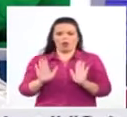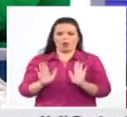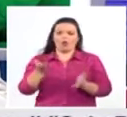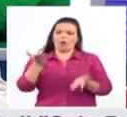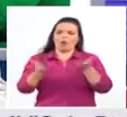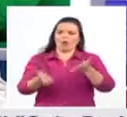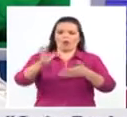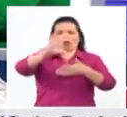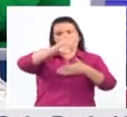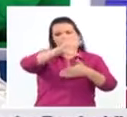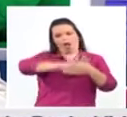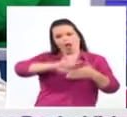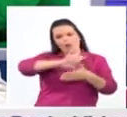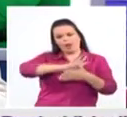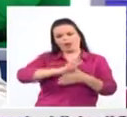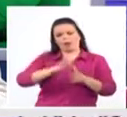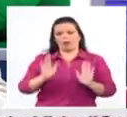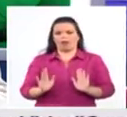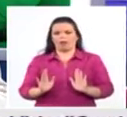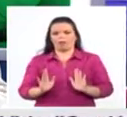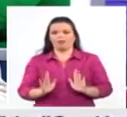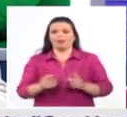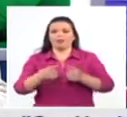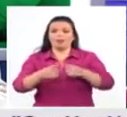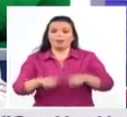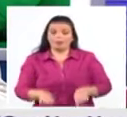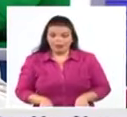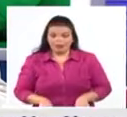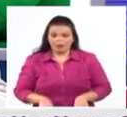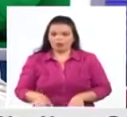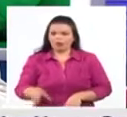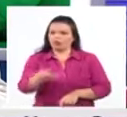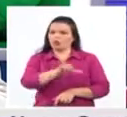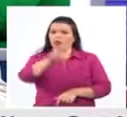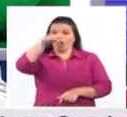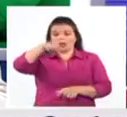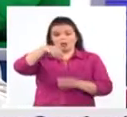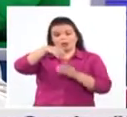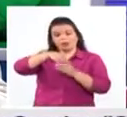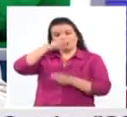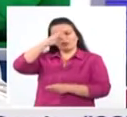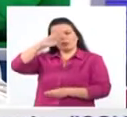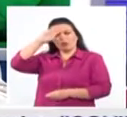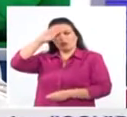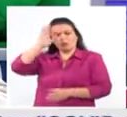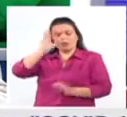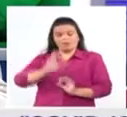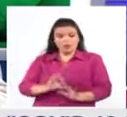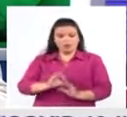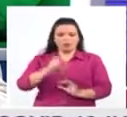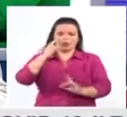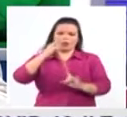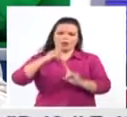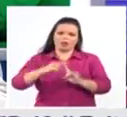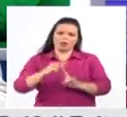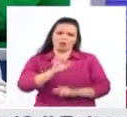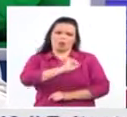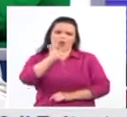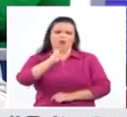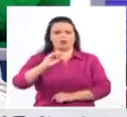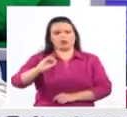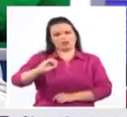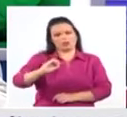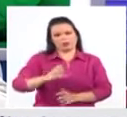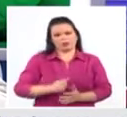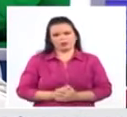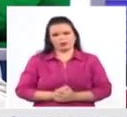2,49, pero muy alta para los propósitos de nuestro país, por lo cual se trabaja para lograr su reducción. Los 2